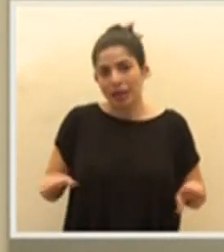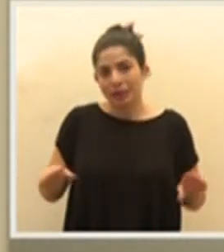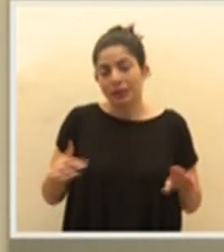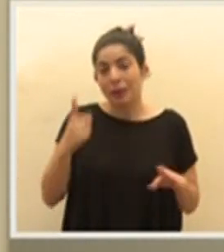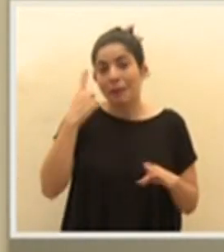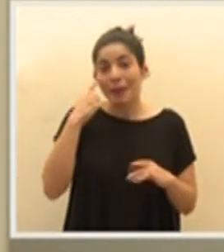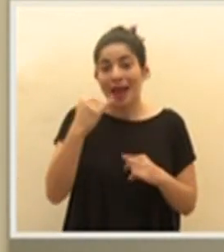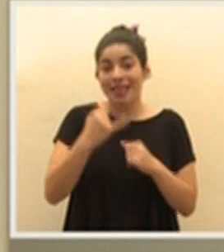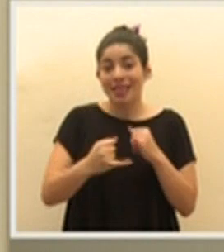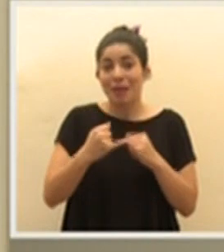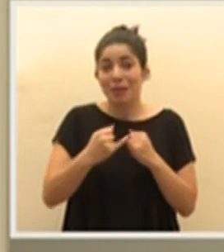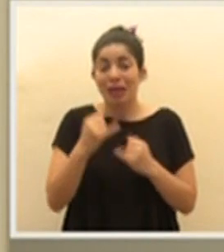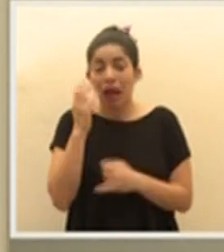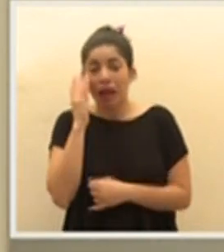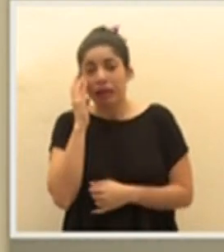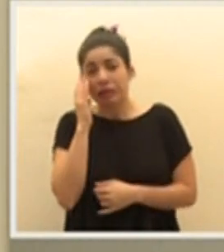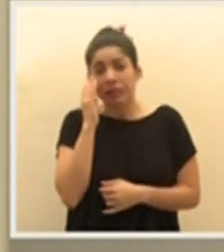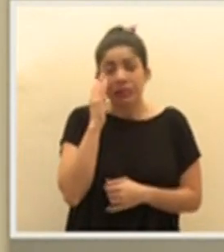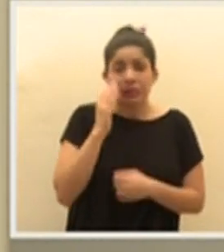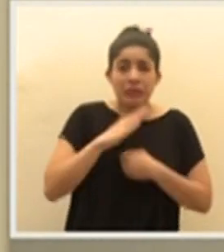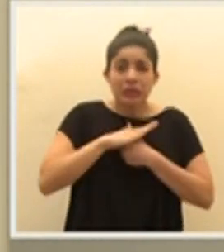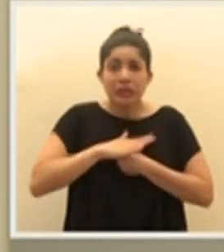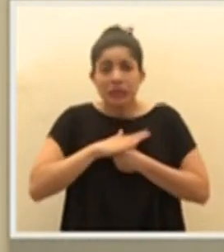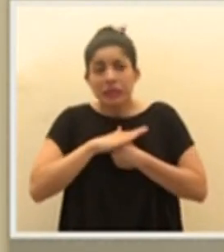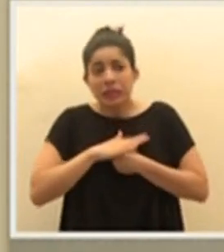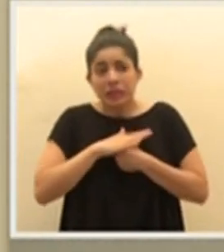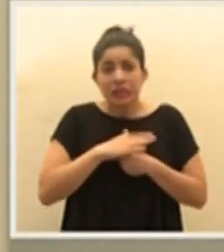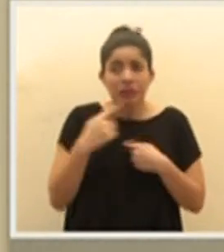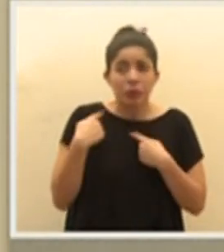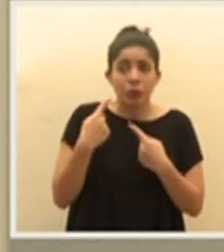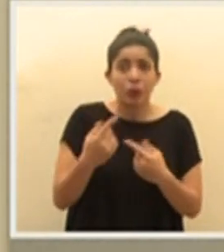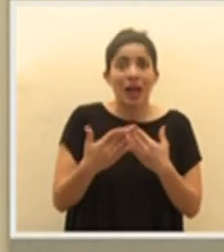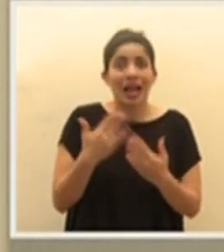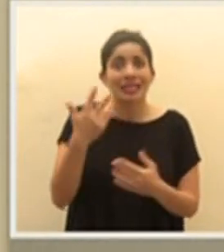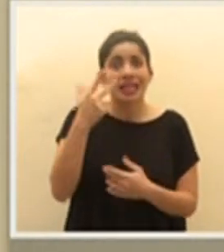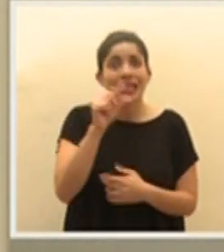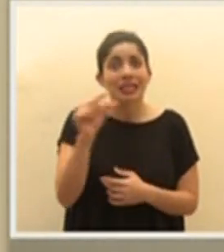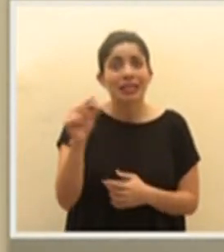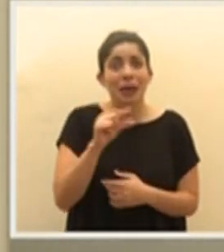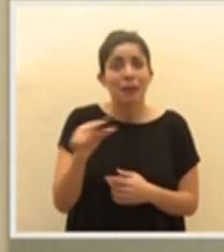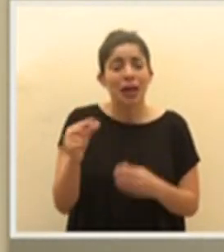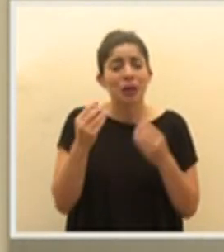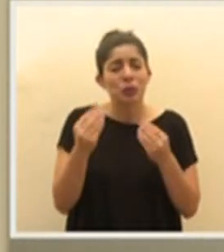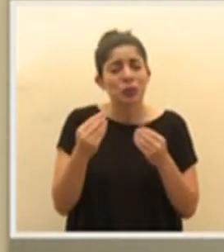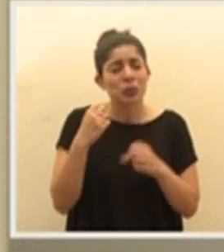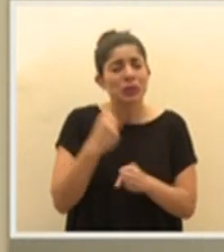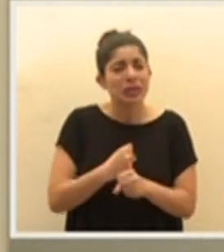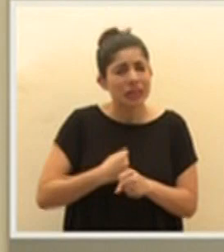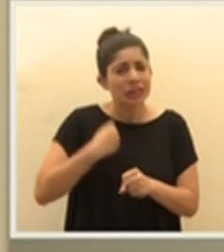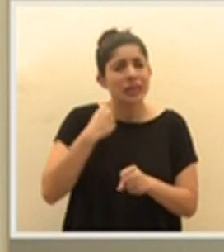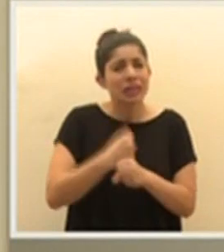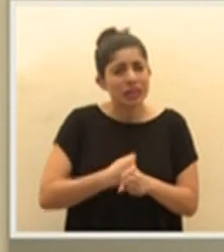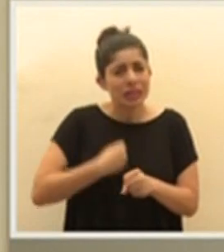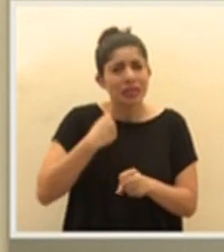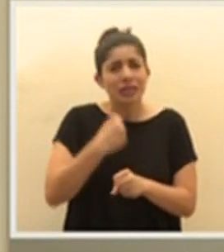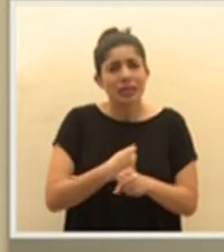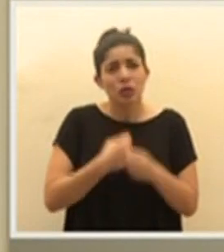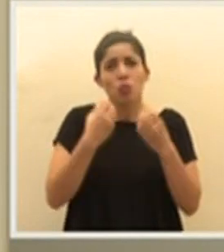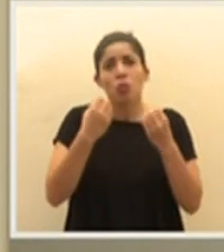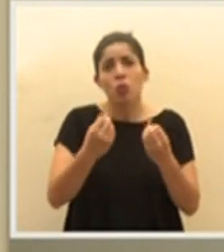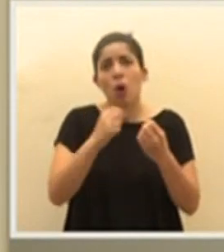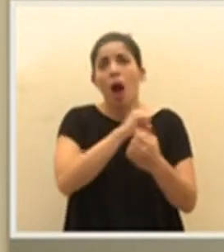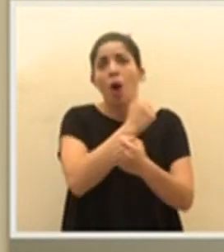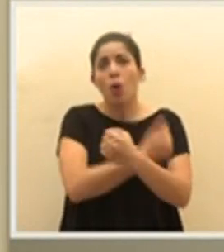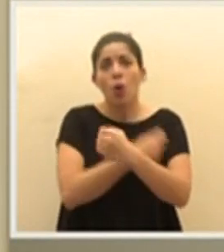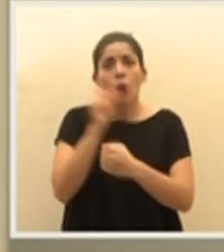terminar esta zozobra que nos ha llevado ya aproximadamente 3 semanas de muchísimo trabajo por parte de muchas autoridades